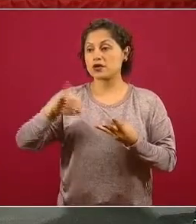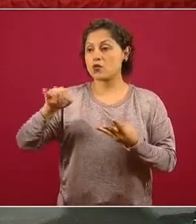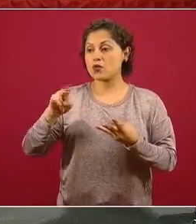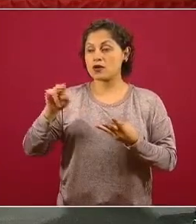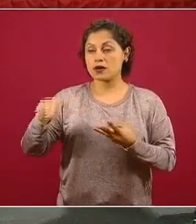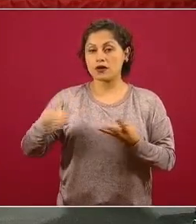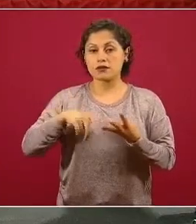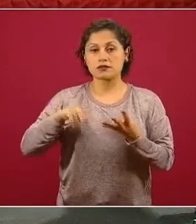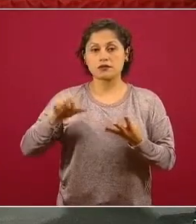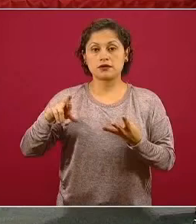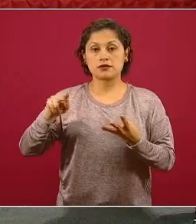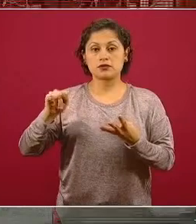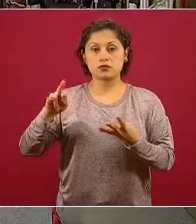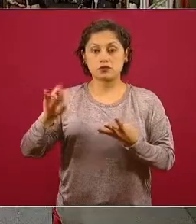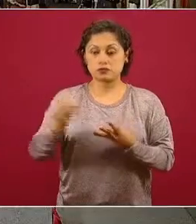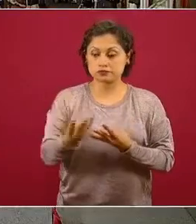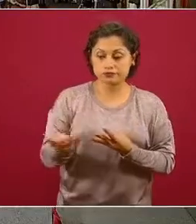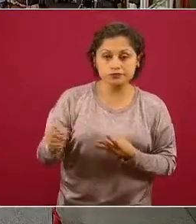Arturo